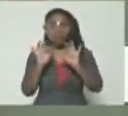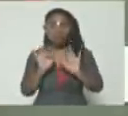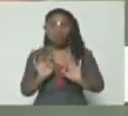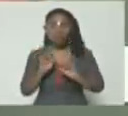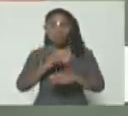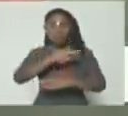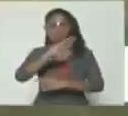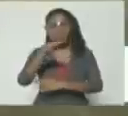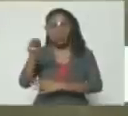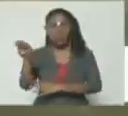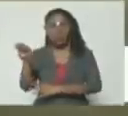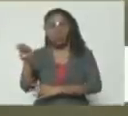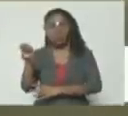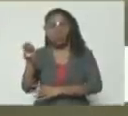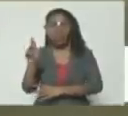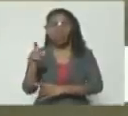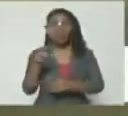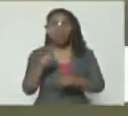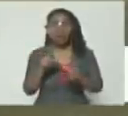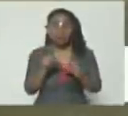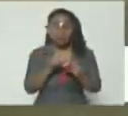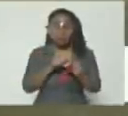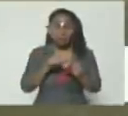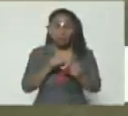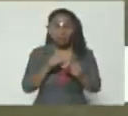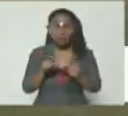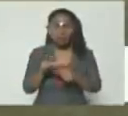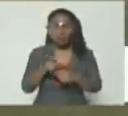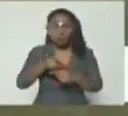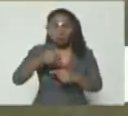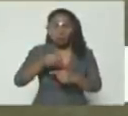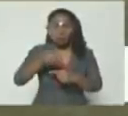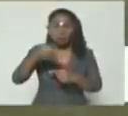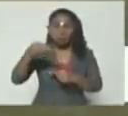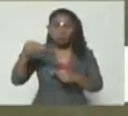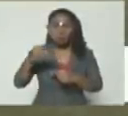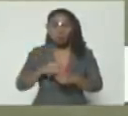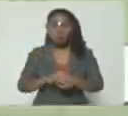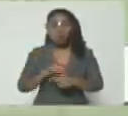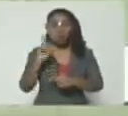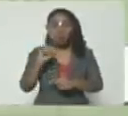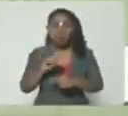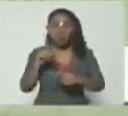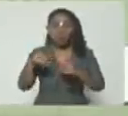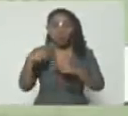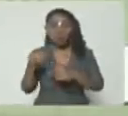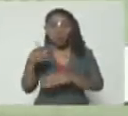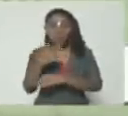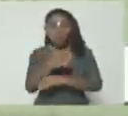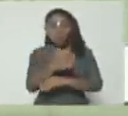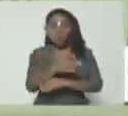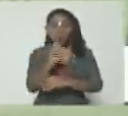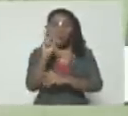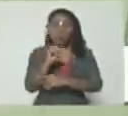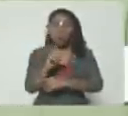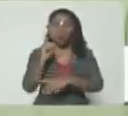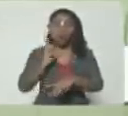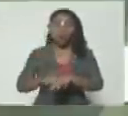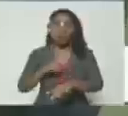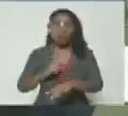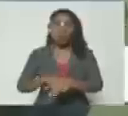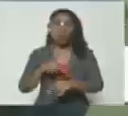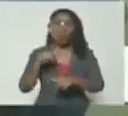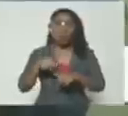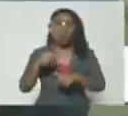mar, el camarón. También estamos exportando el tajalí, y ahora le toca la temporada de